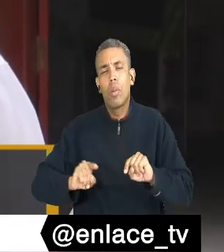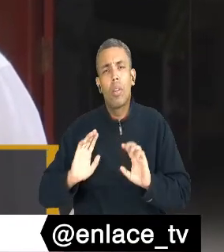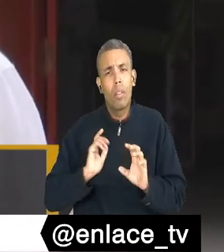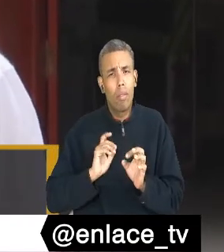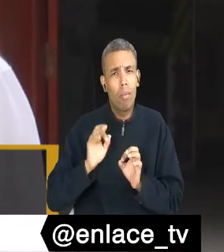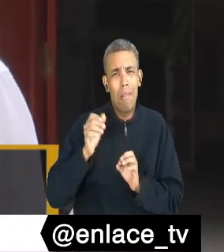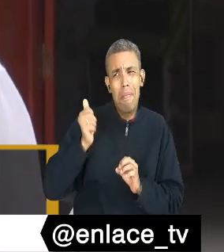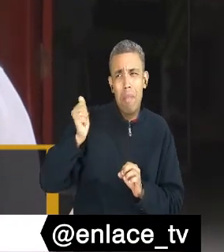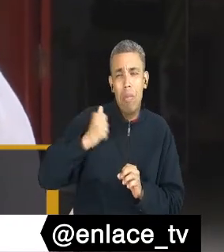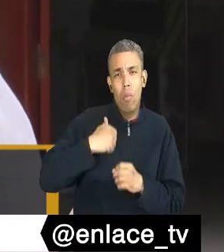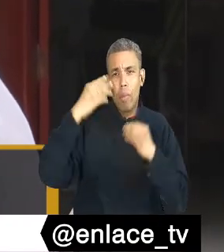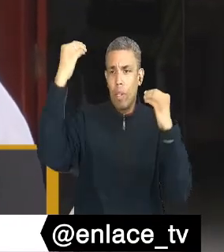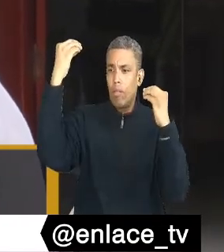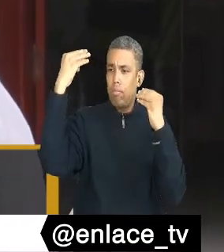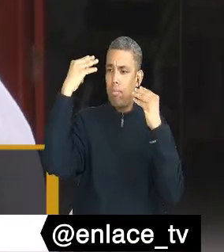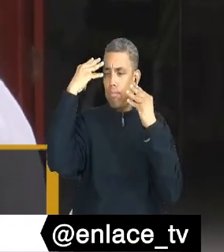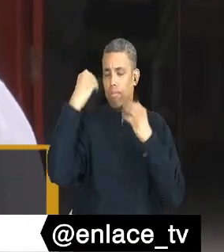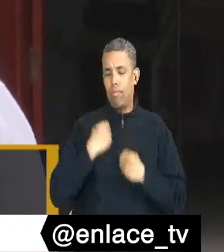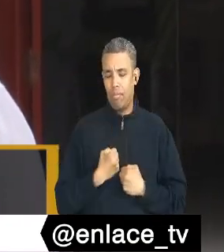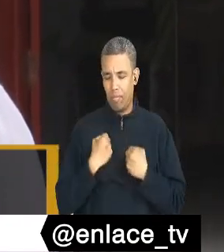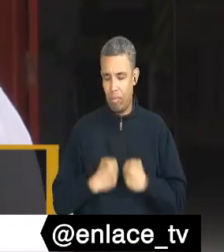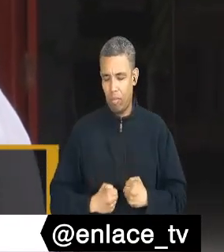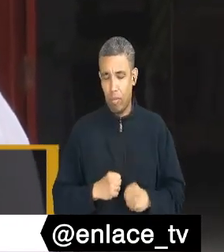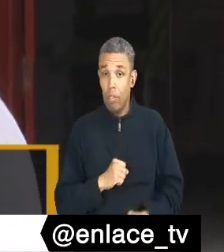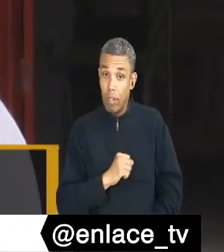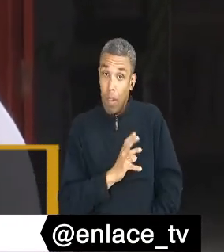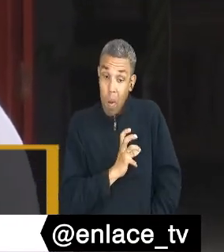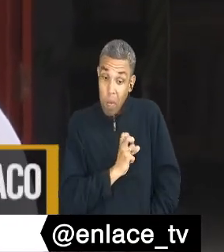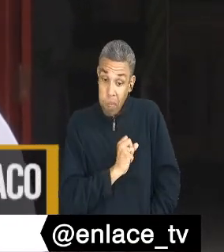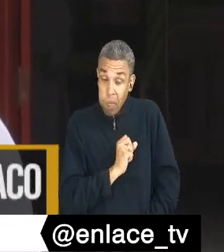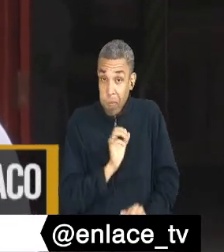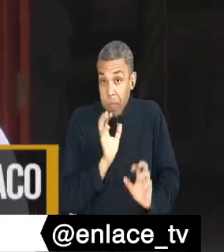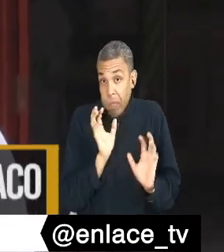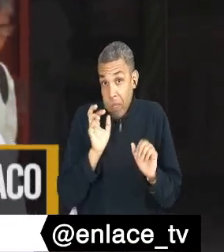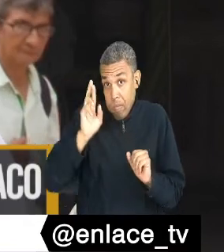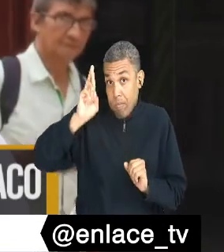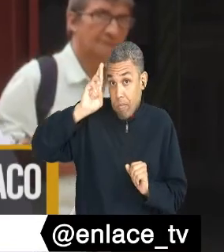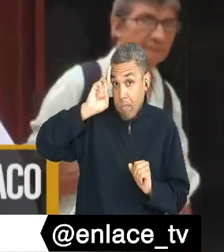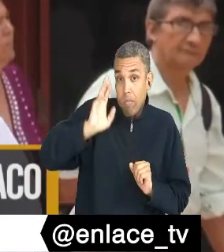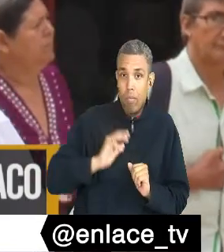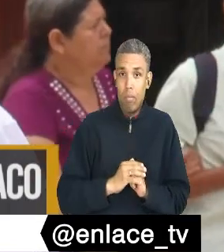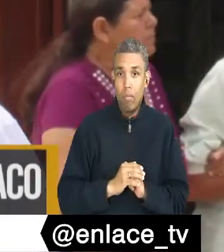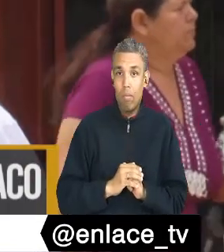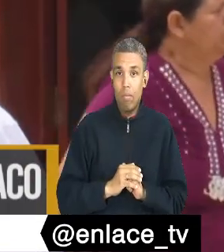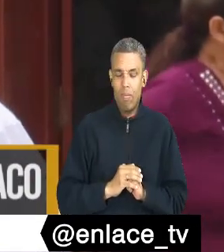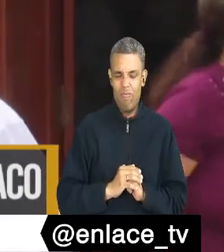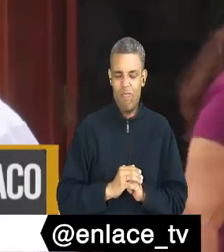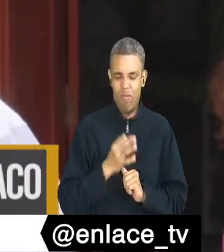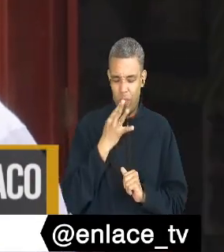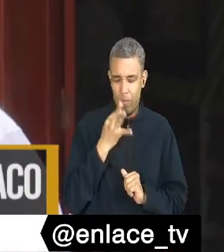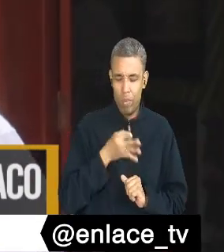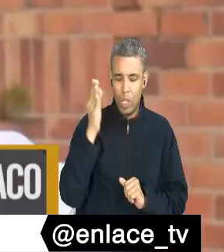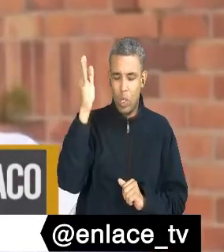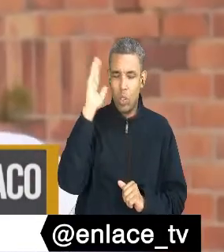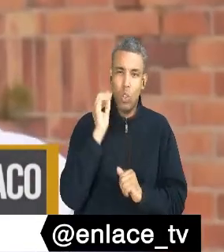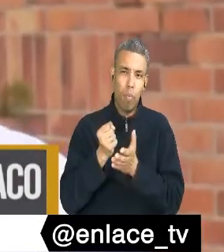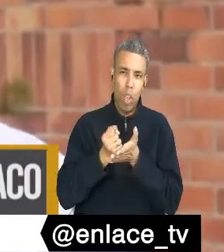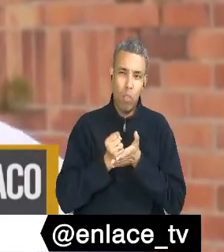para cumplirlo, ¿no? Lógicamente la nostalgia aparece, pero también pues la confianza en Dios por lo que Él le ha